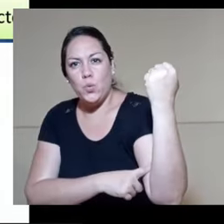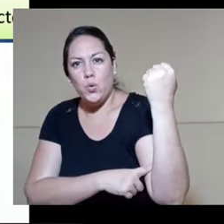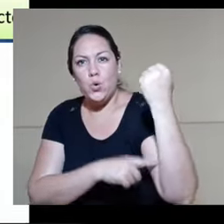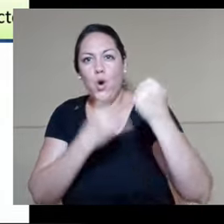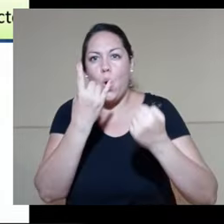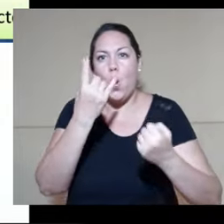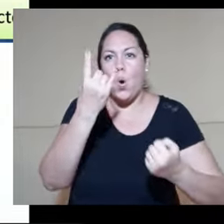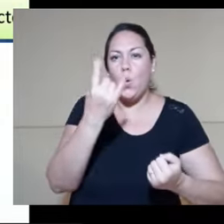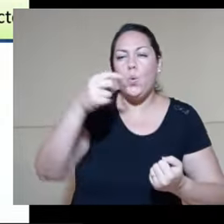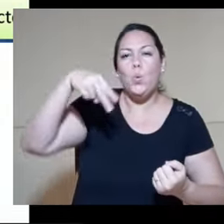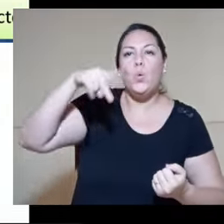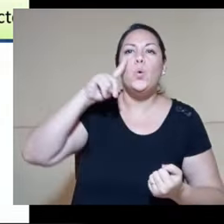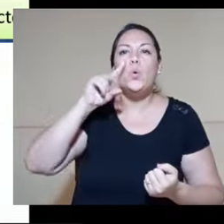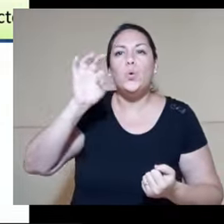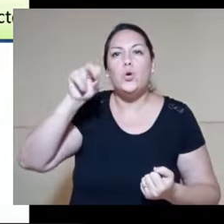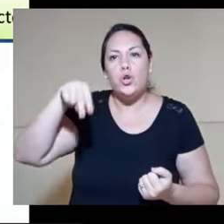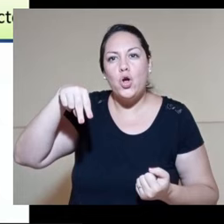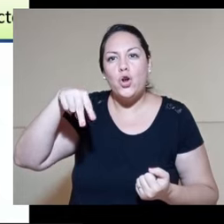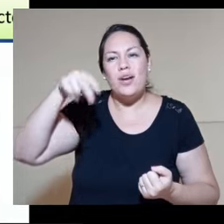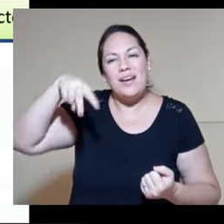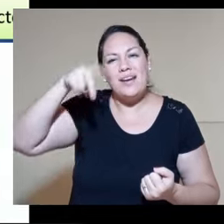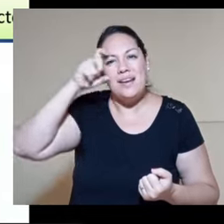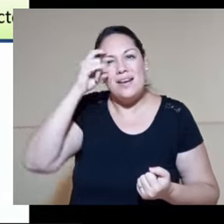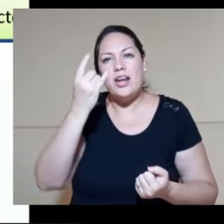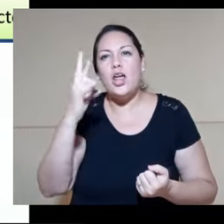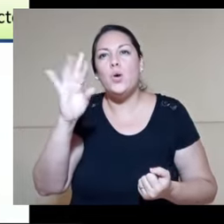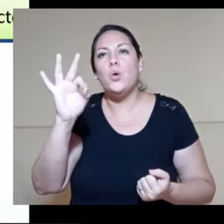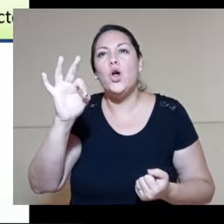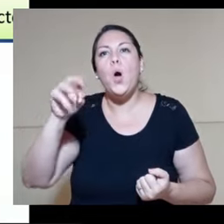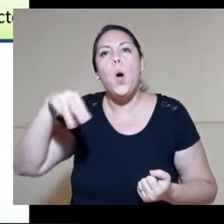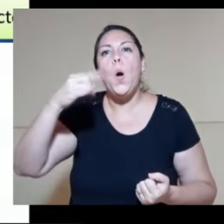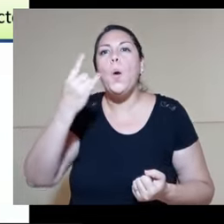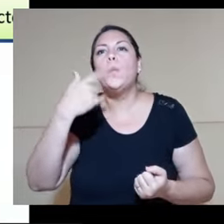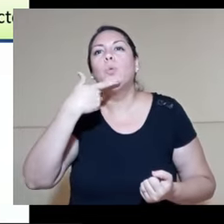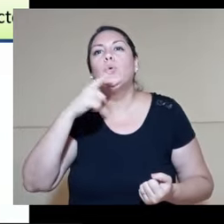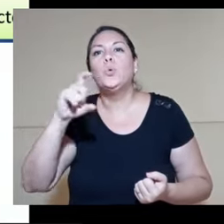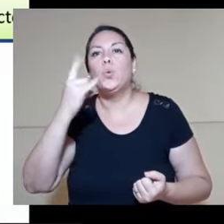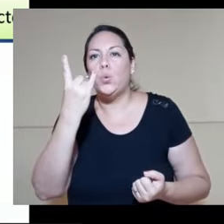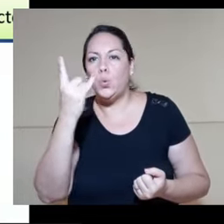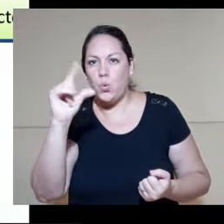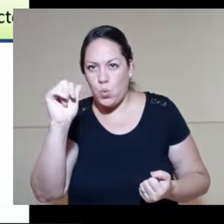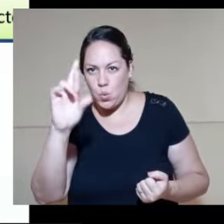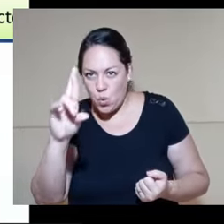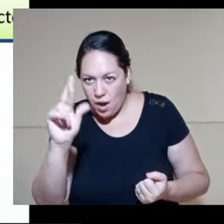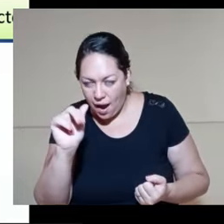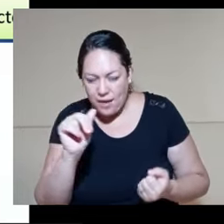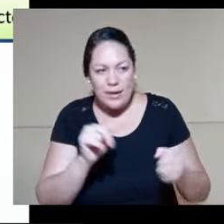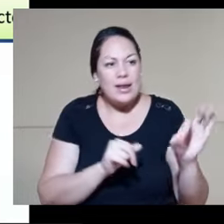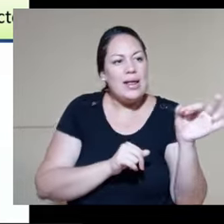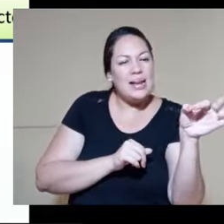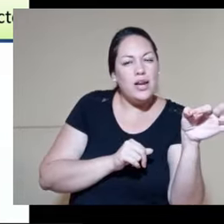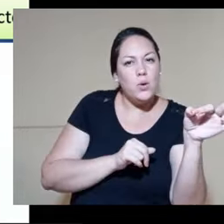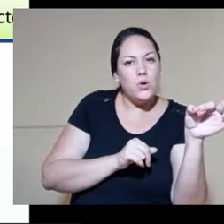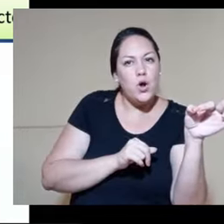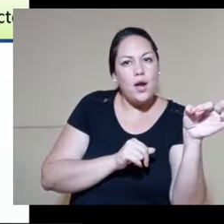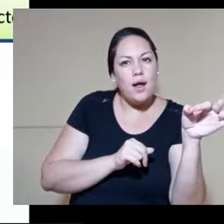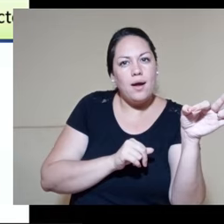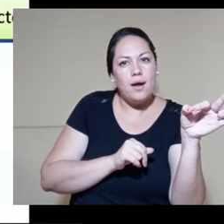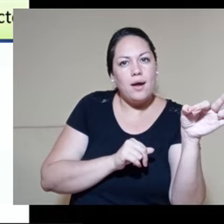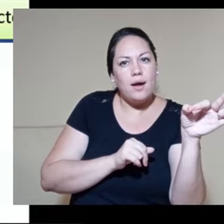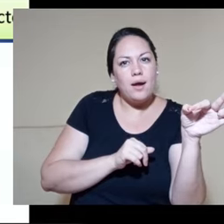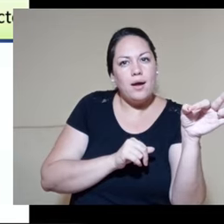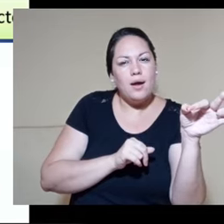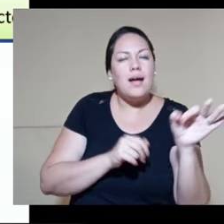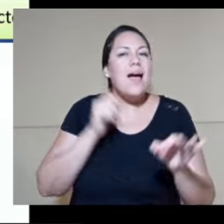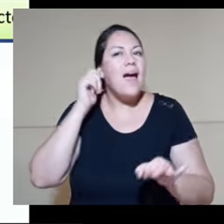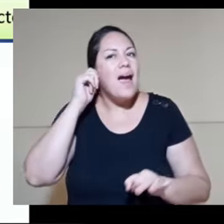unión neuroglandular. Y neurona con músculo, unión neuromuscular. ¿Está claro? ¿Lo anotaron? Porque eso después